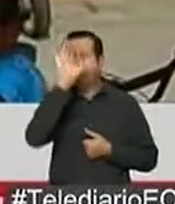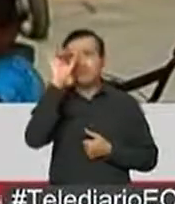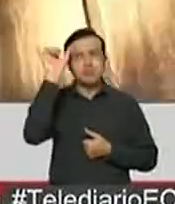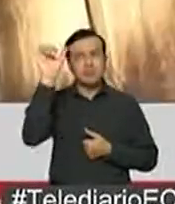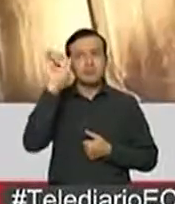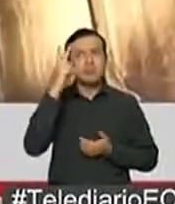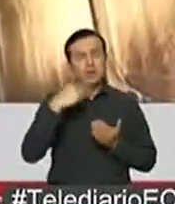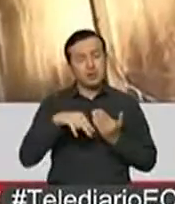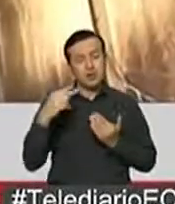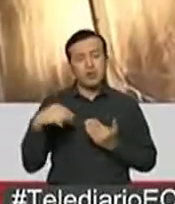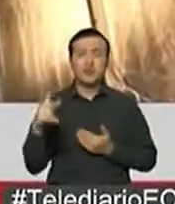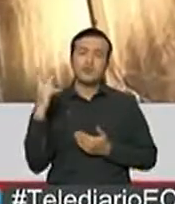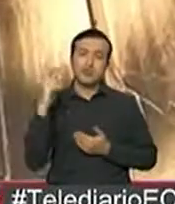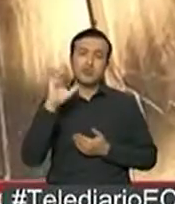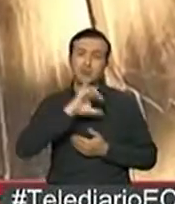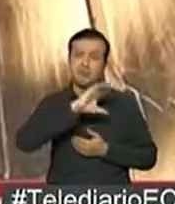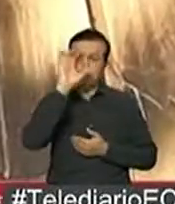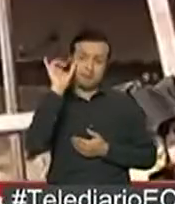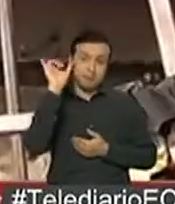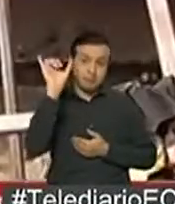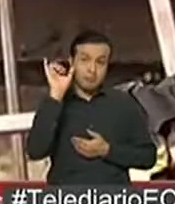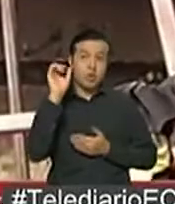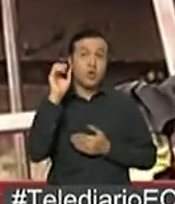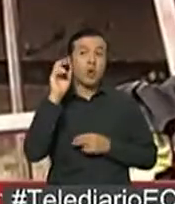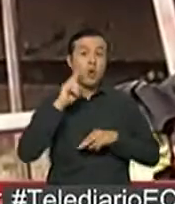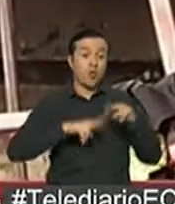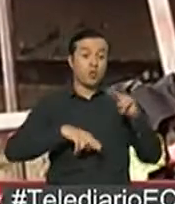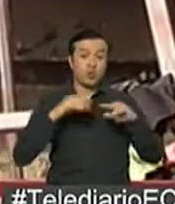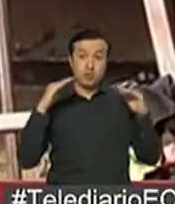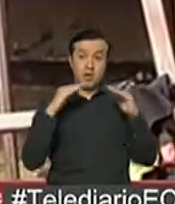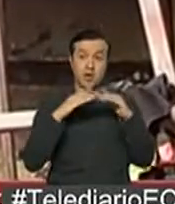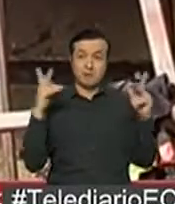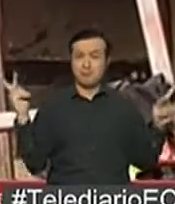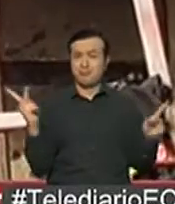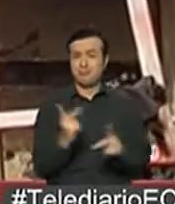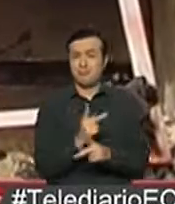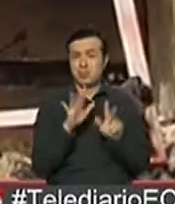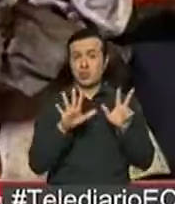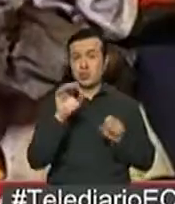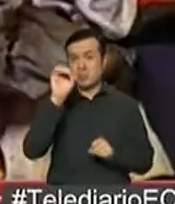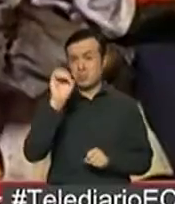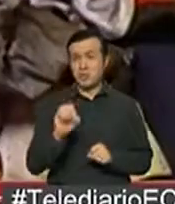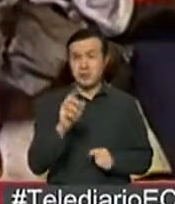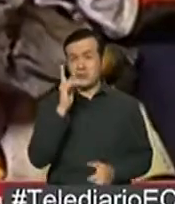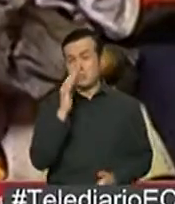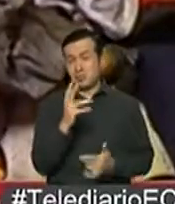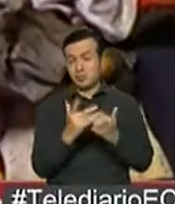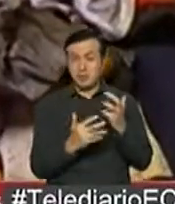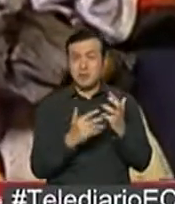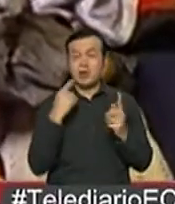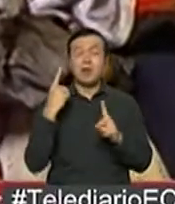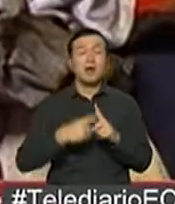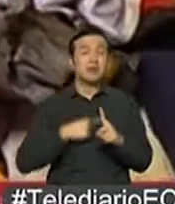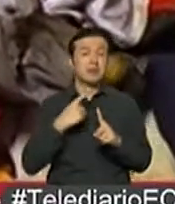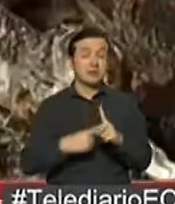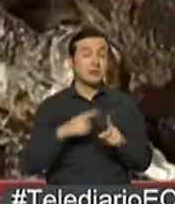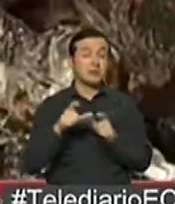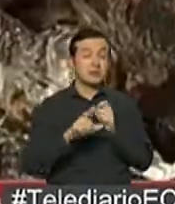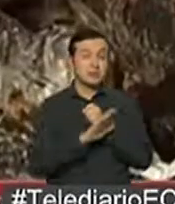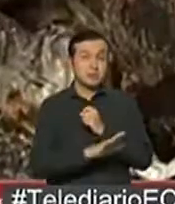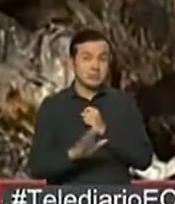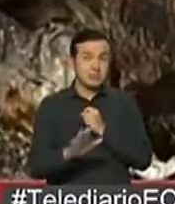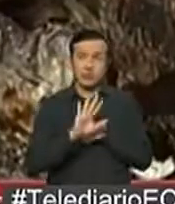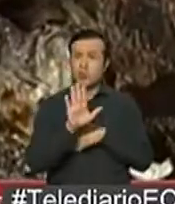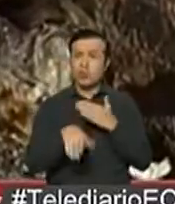conservación la vivienda de construcción mixta en la parte interior se consumió en el 80 por ciento y estaba en alquiler sus habitantes